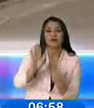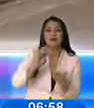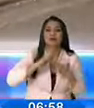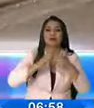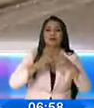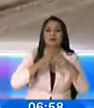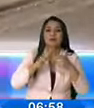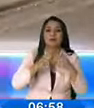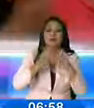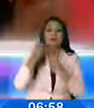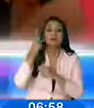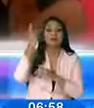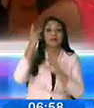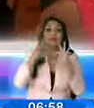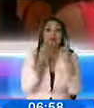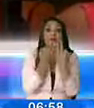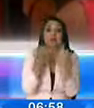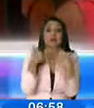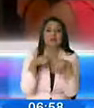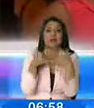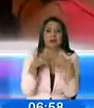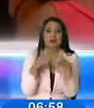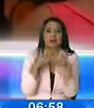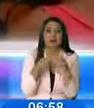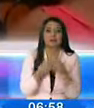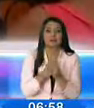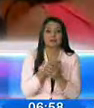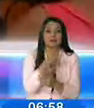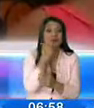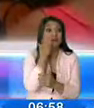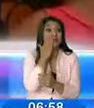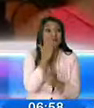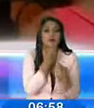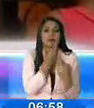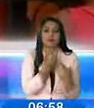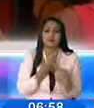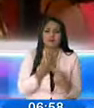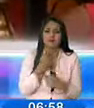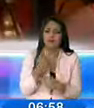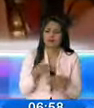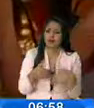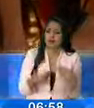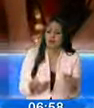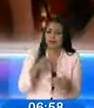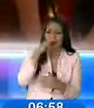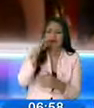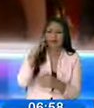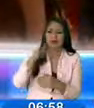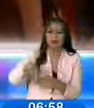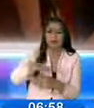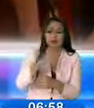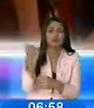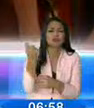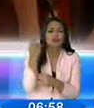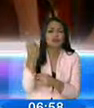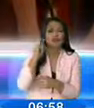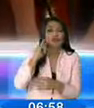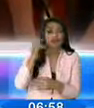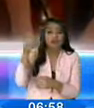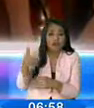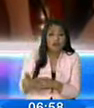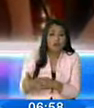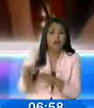los padres de familia. Yo me puse a leer y dice, una mamá comentó, dice, ¿cómo es posible que hayan dejado a los niños solos? A una niña tan chiquita